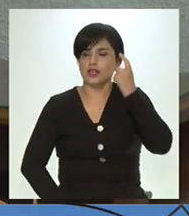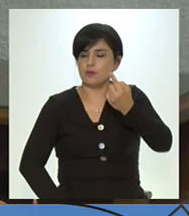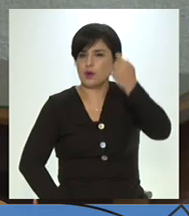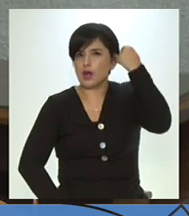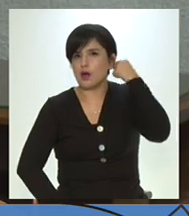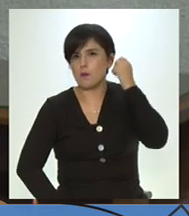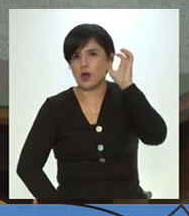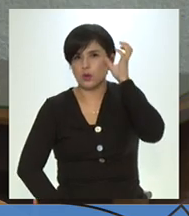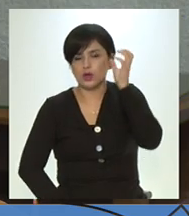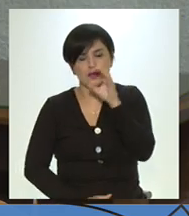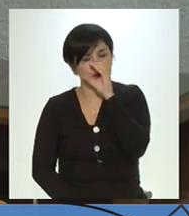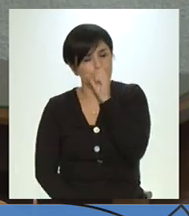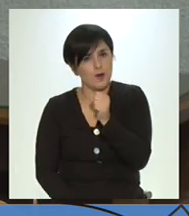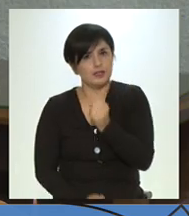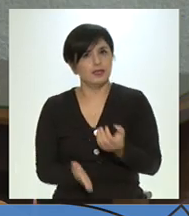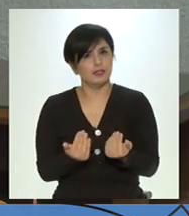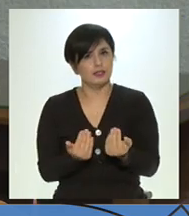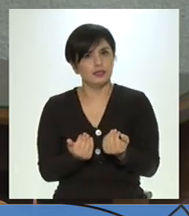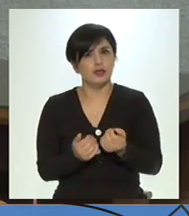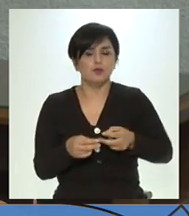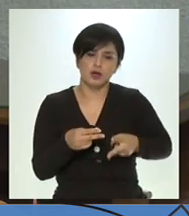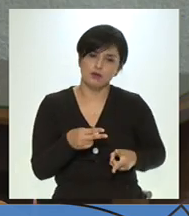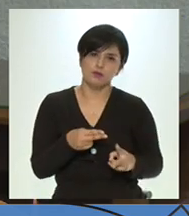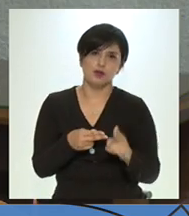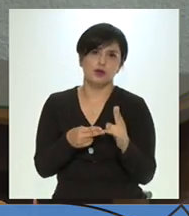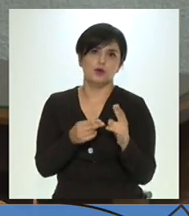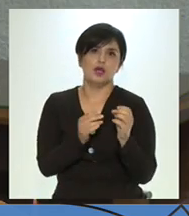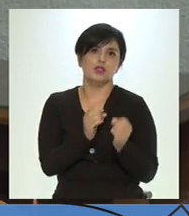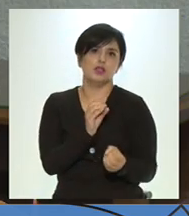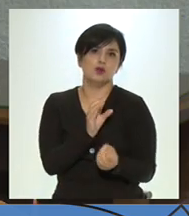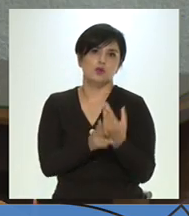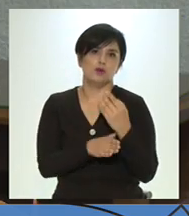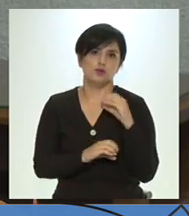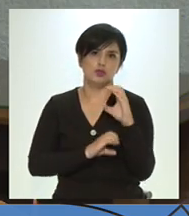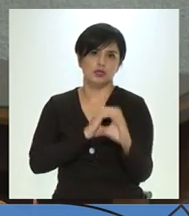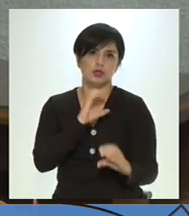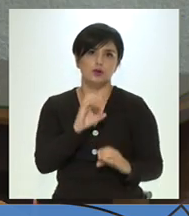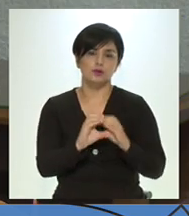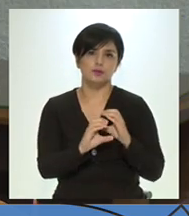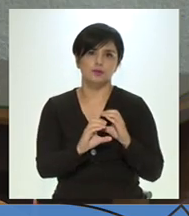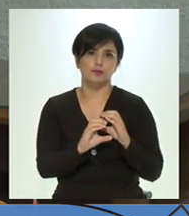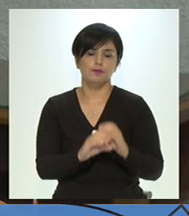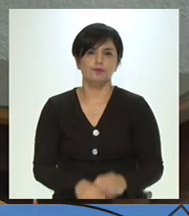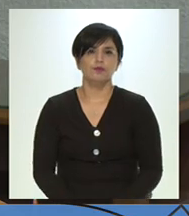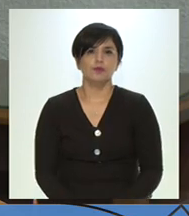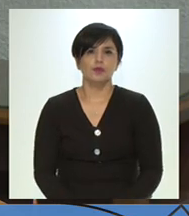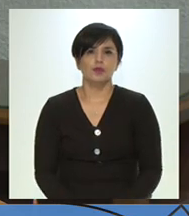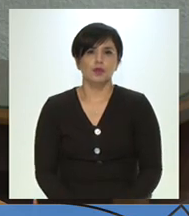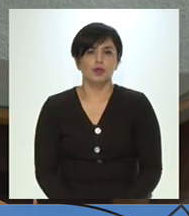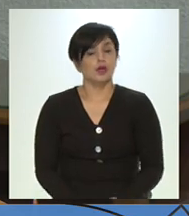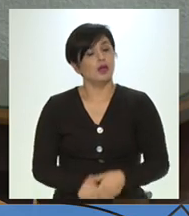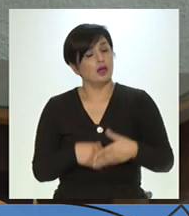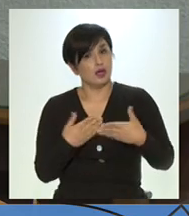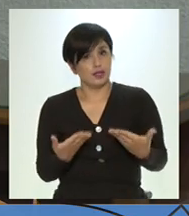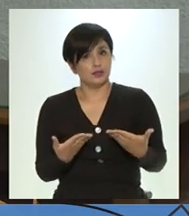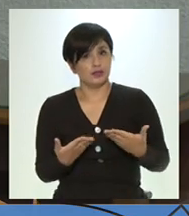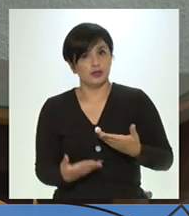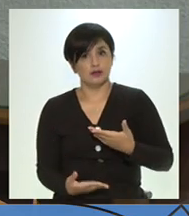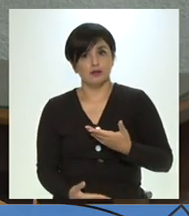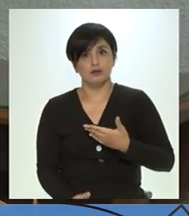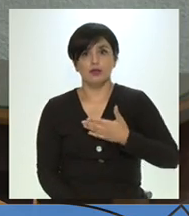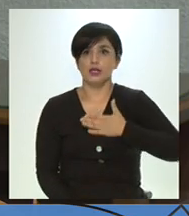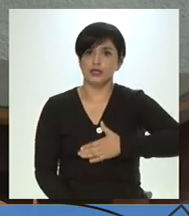necesaria para inaugurar este nuevo ciclo dentro de este marco en nuestra voluntad